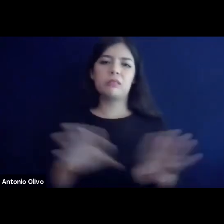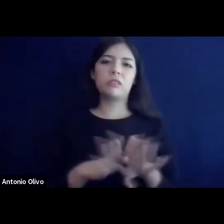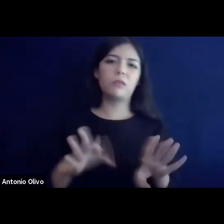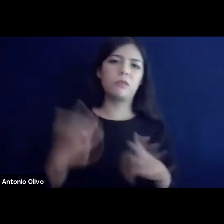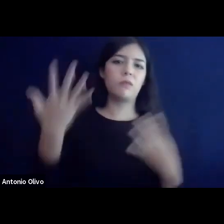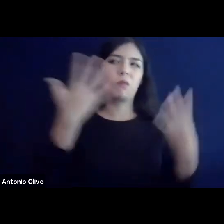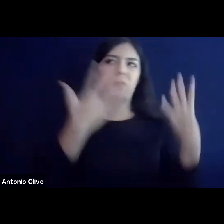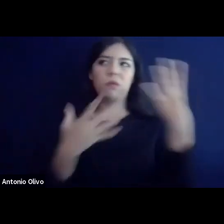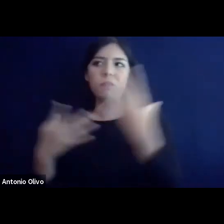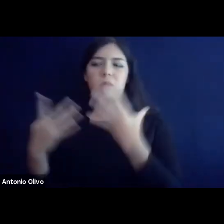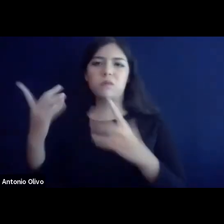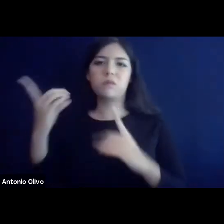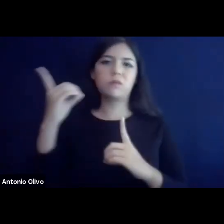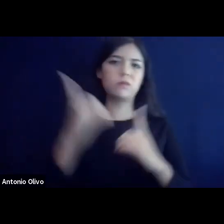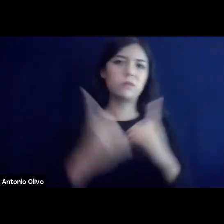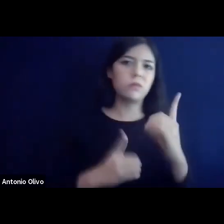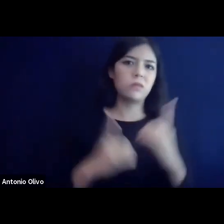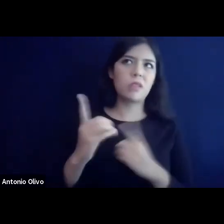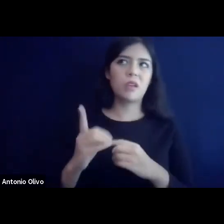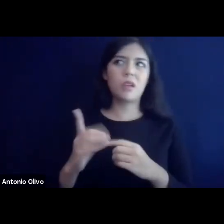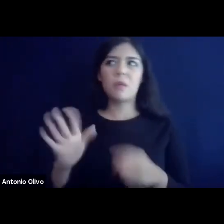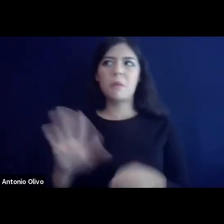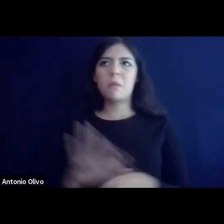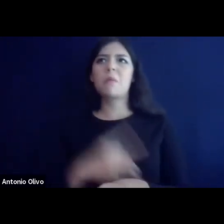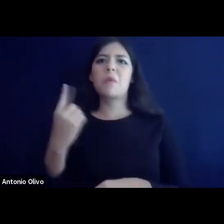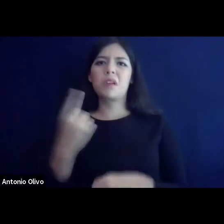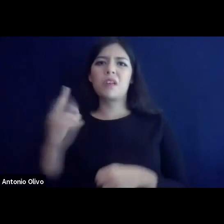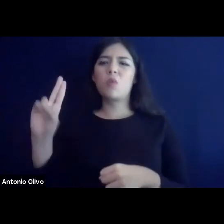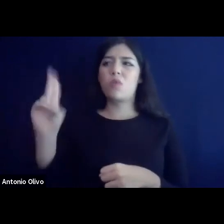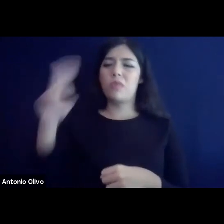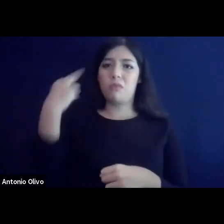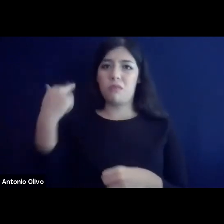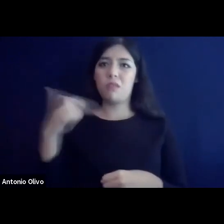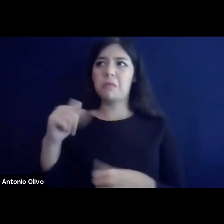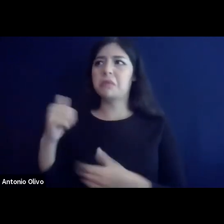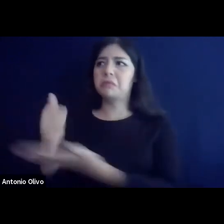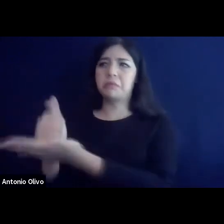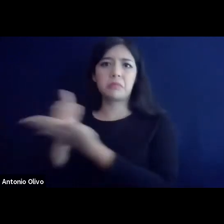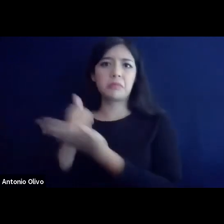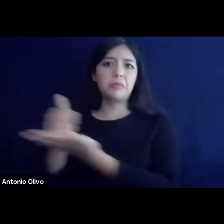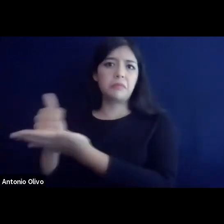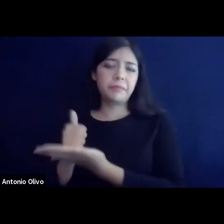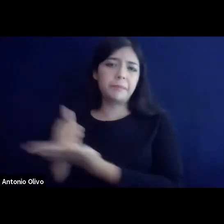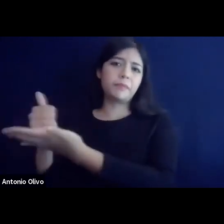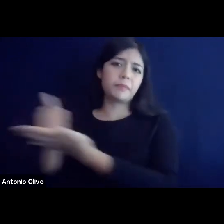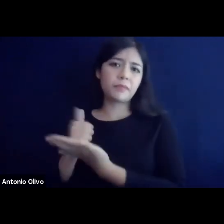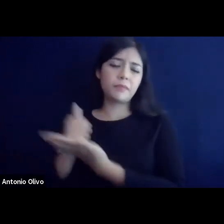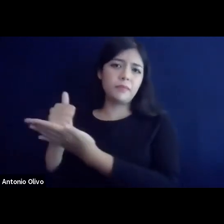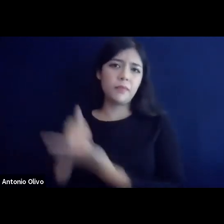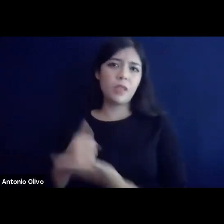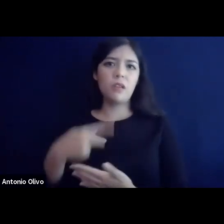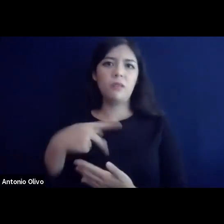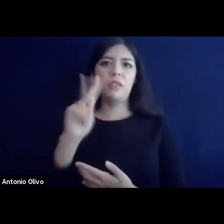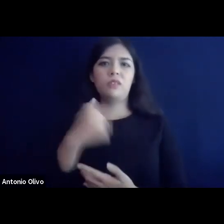la universidad pues nos apoyaba tanto como estudiantes, pero después sentí un